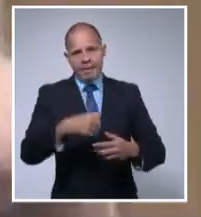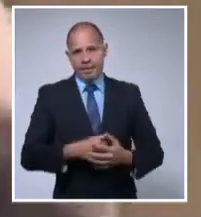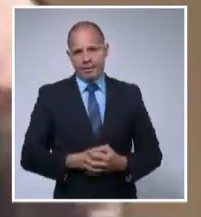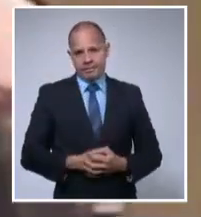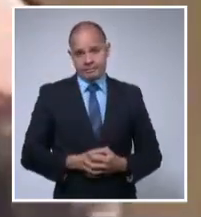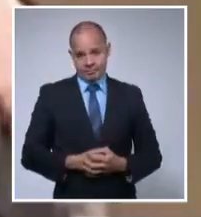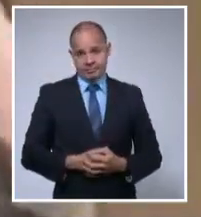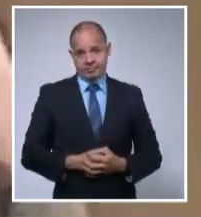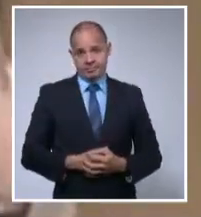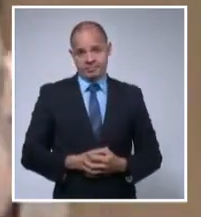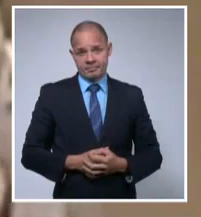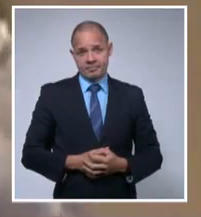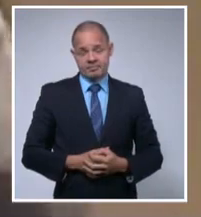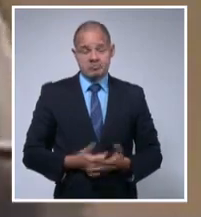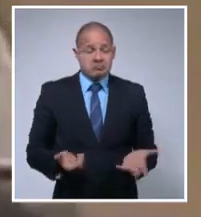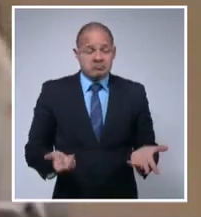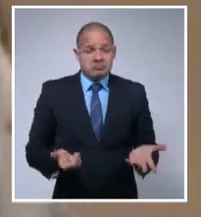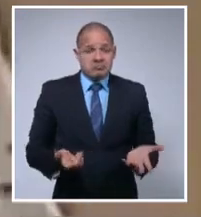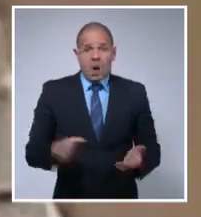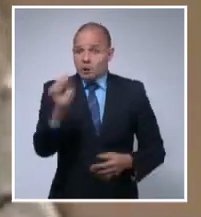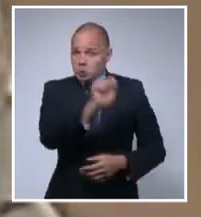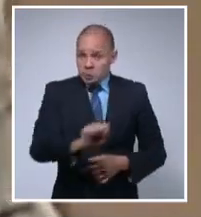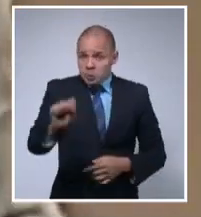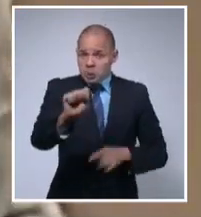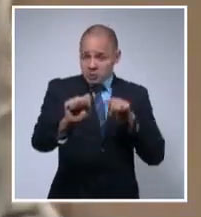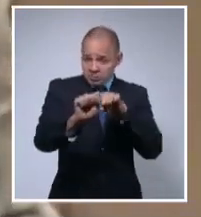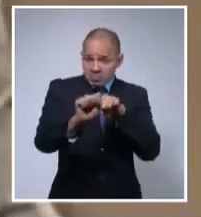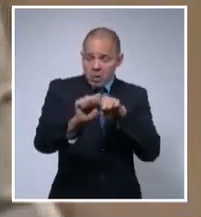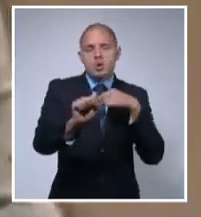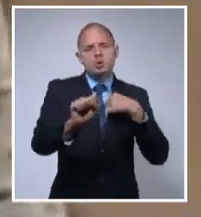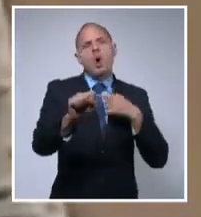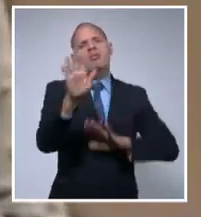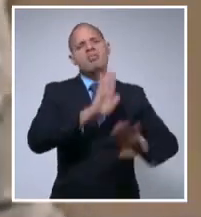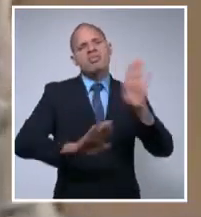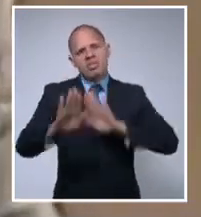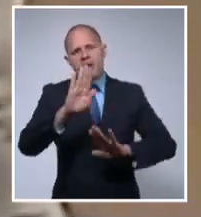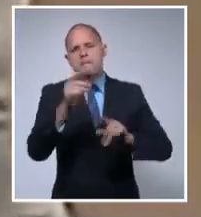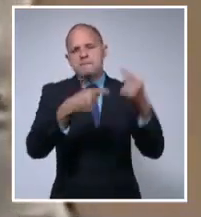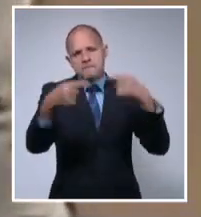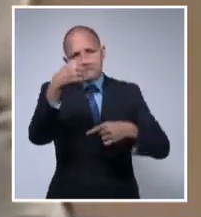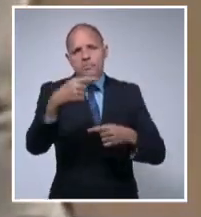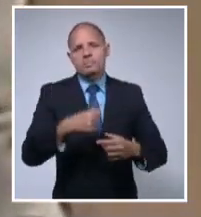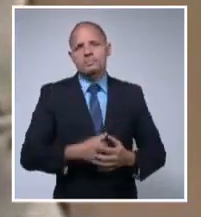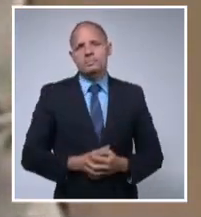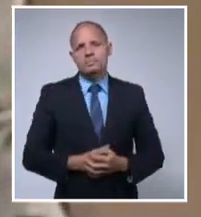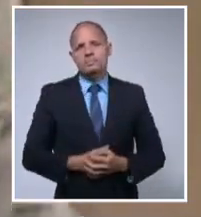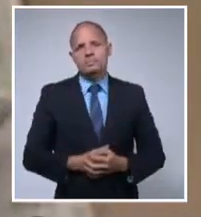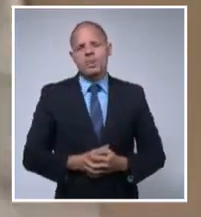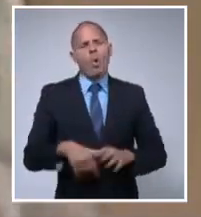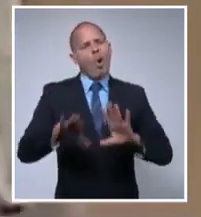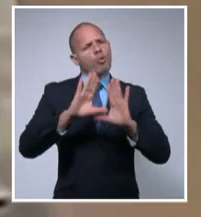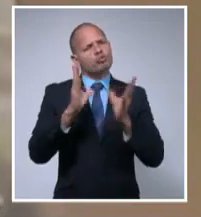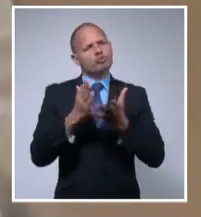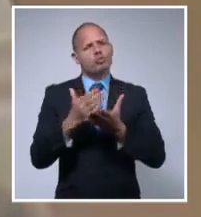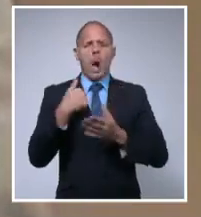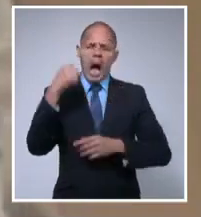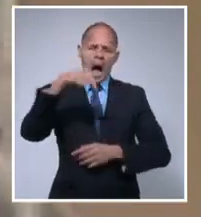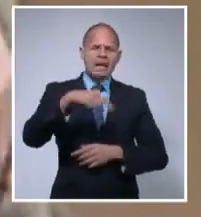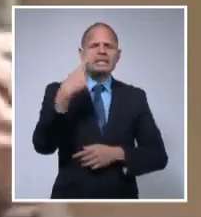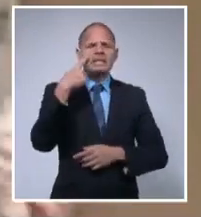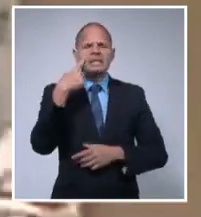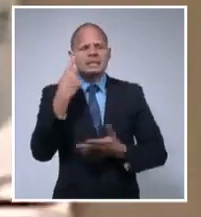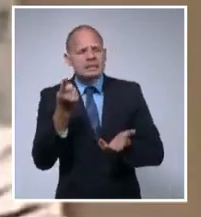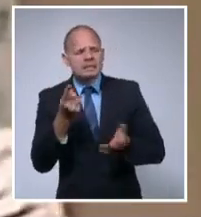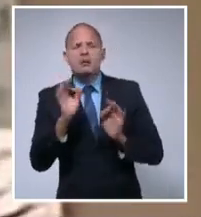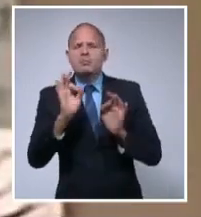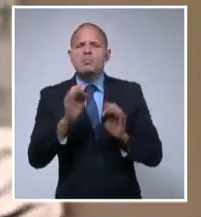y de estar dispuestos a defenderlo a partir de nuestra propia experiencia, a partir de lo que hemos aprendido, a partir de lo que